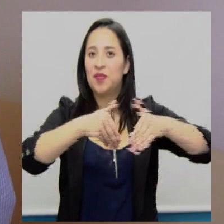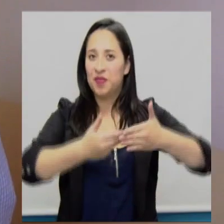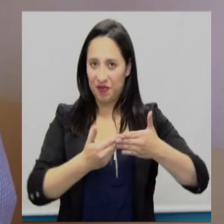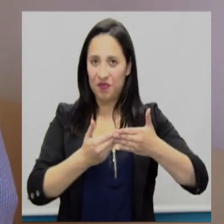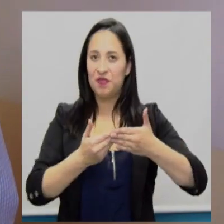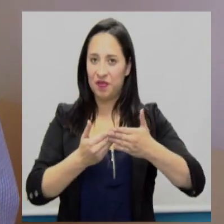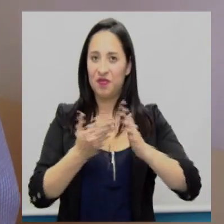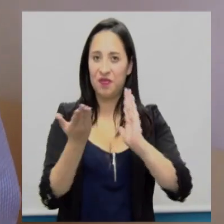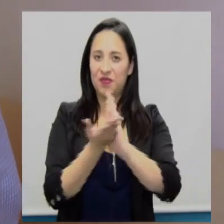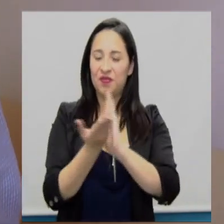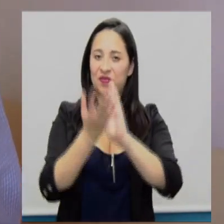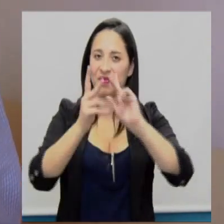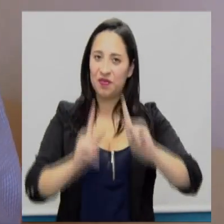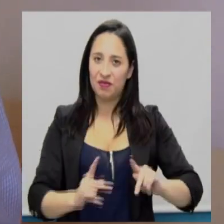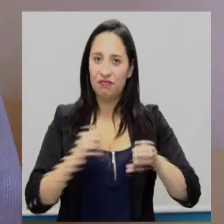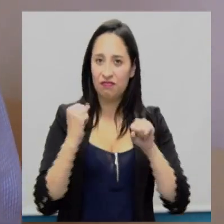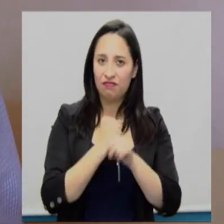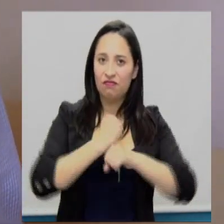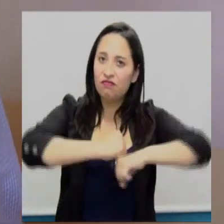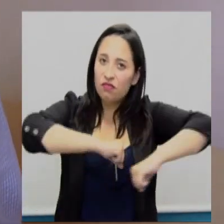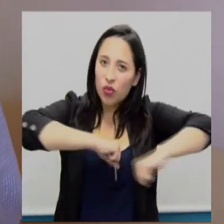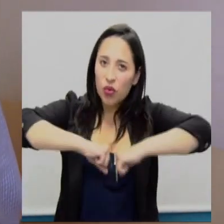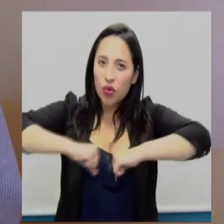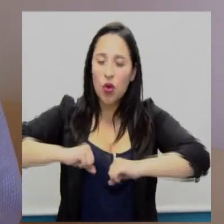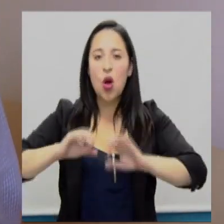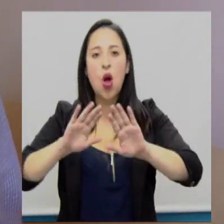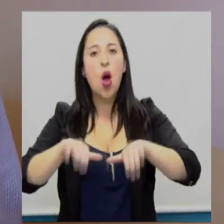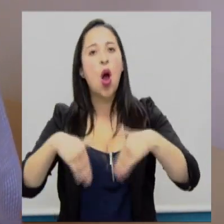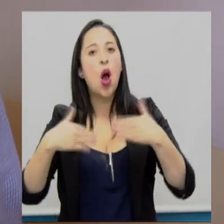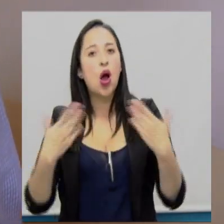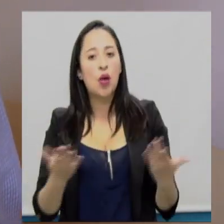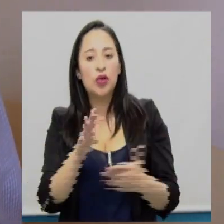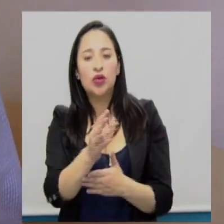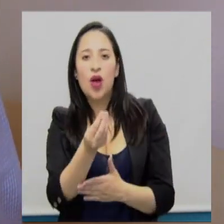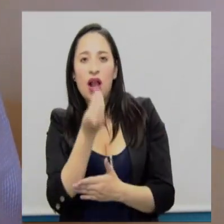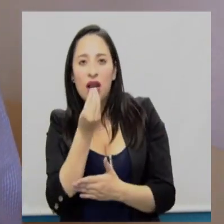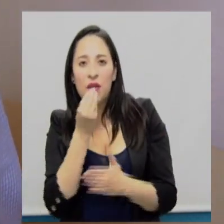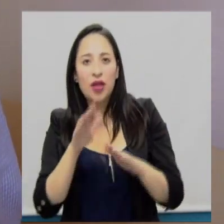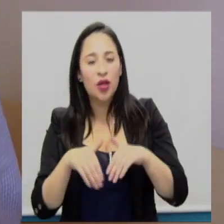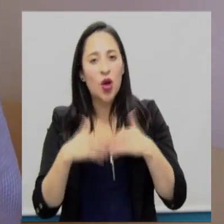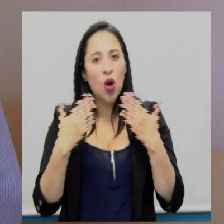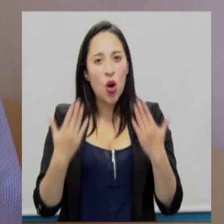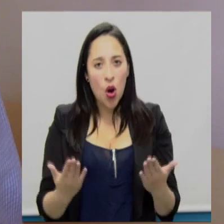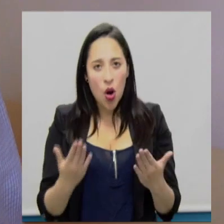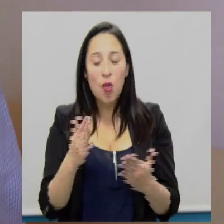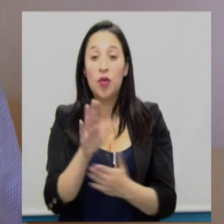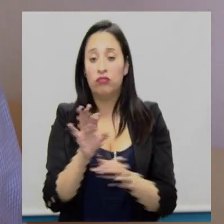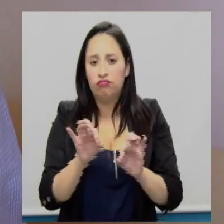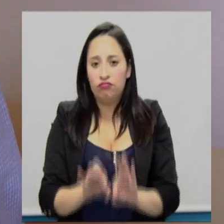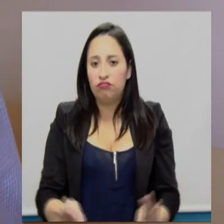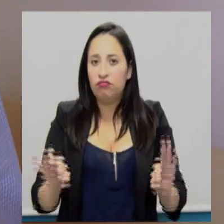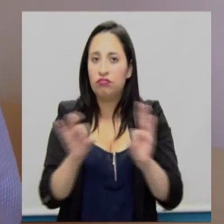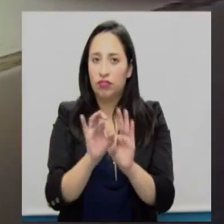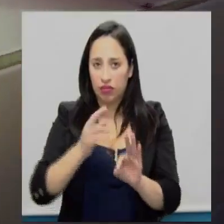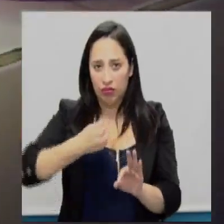trabajando directamente con los estudiantes, verificando en cómo están sus condiciones, las condiciones de alimenticias, cómo se está entregando ese alimento, porque es importante para